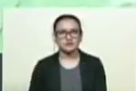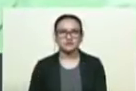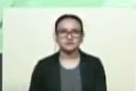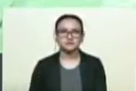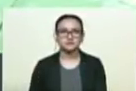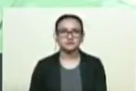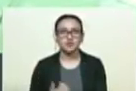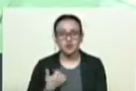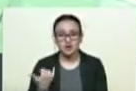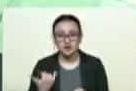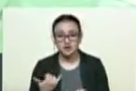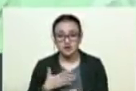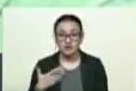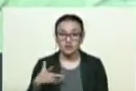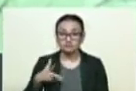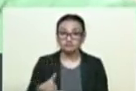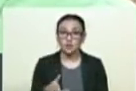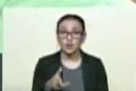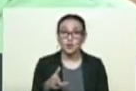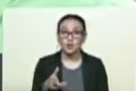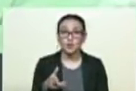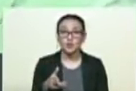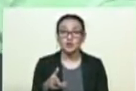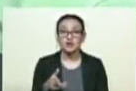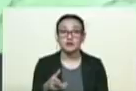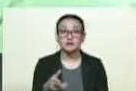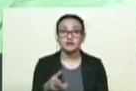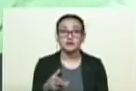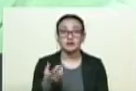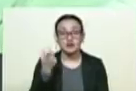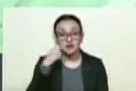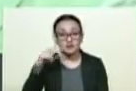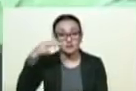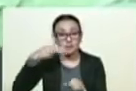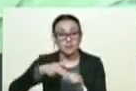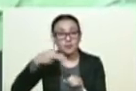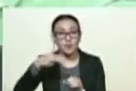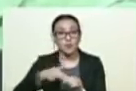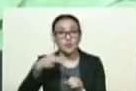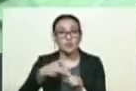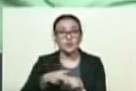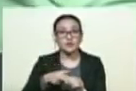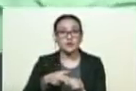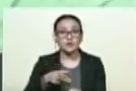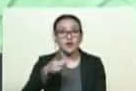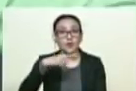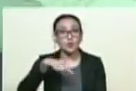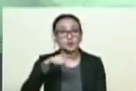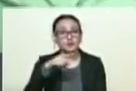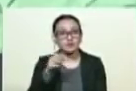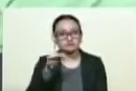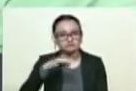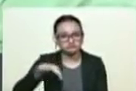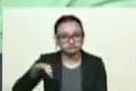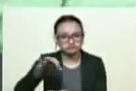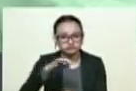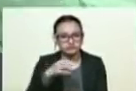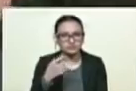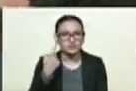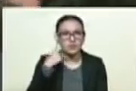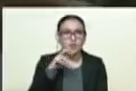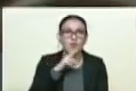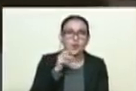ir a inaugurar las granjas de criptomonedas, donde ustedes van a hacer la minería de las